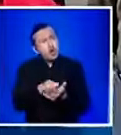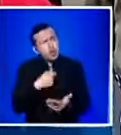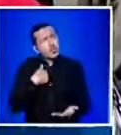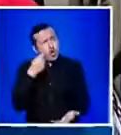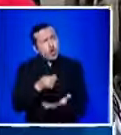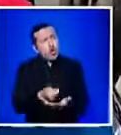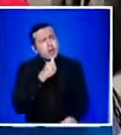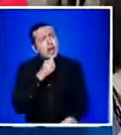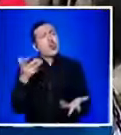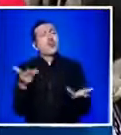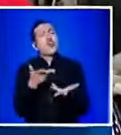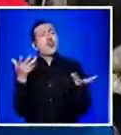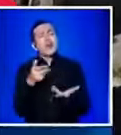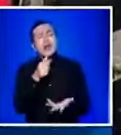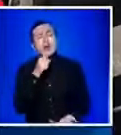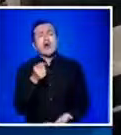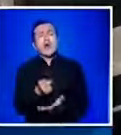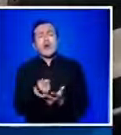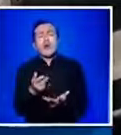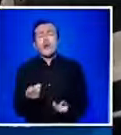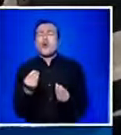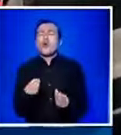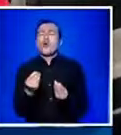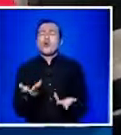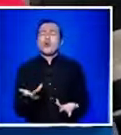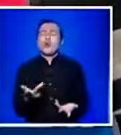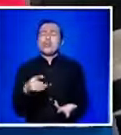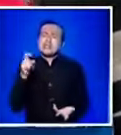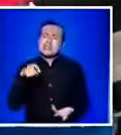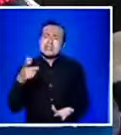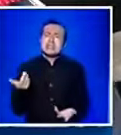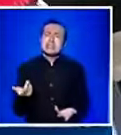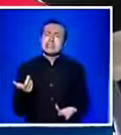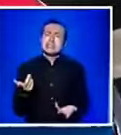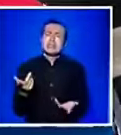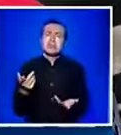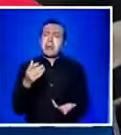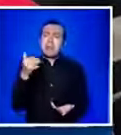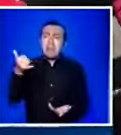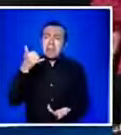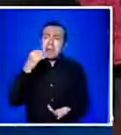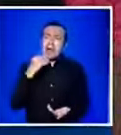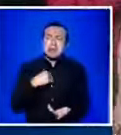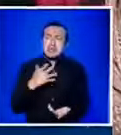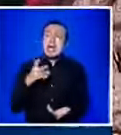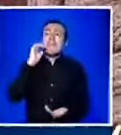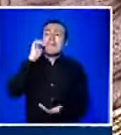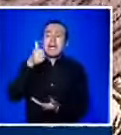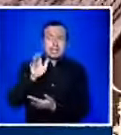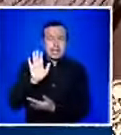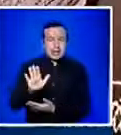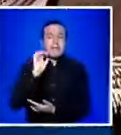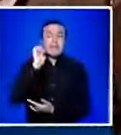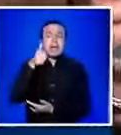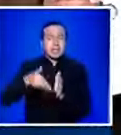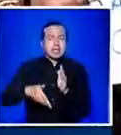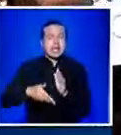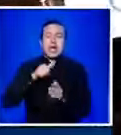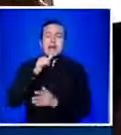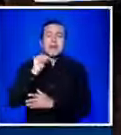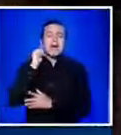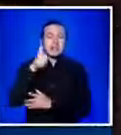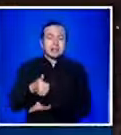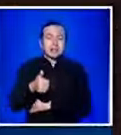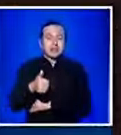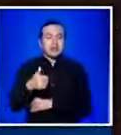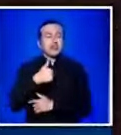dónde podemos conseguir agua para tener agua, y no dicen ellos. Mañana le vamos a dar. Señorita, me acuesto